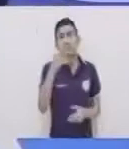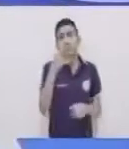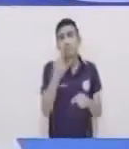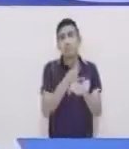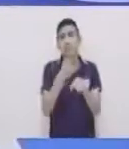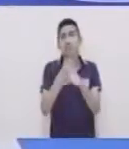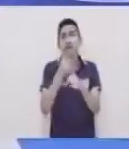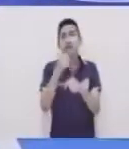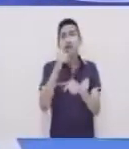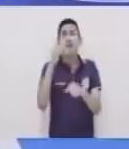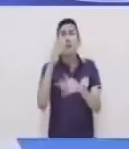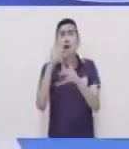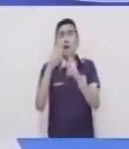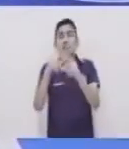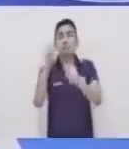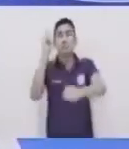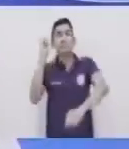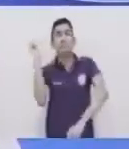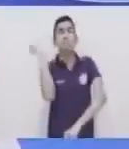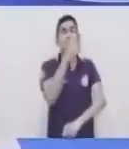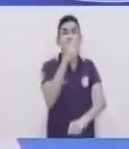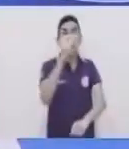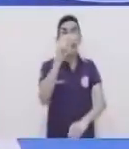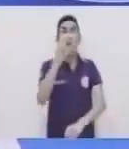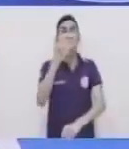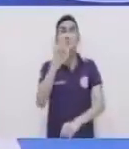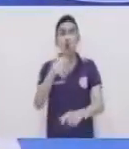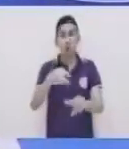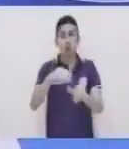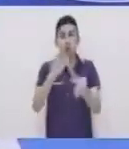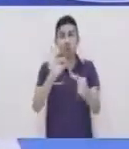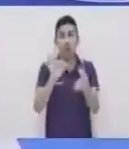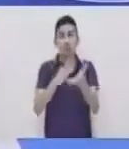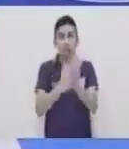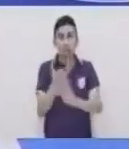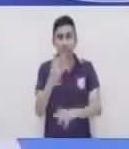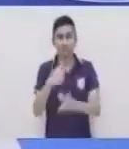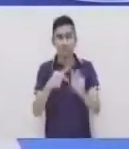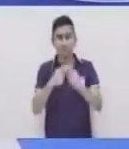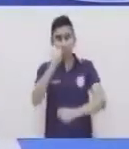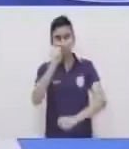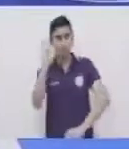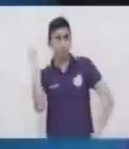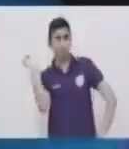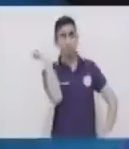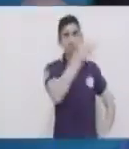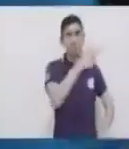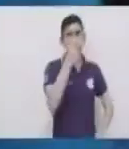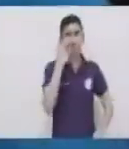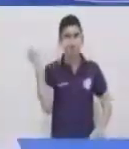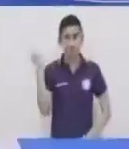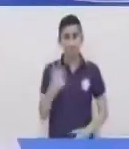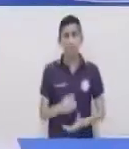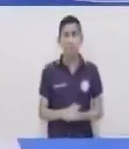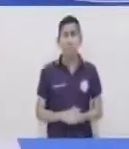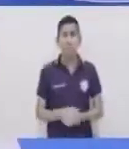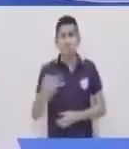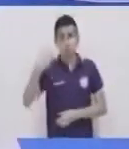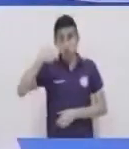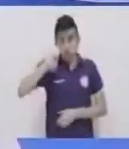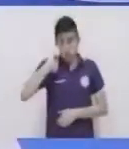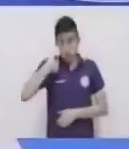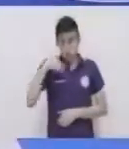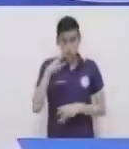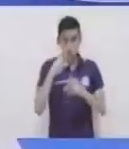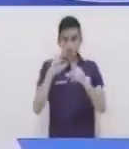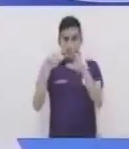avioncitos de papel. Si te das cuenta, aquí tengo varios avioncitos, observa, son de papel. Me voy a